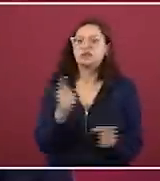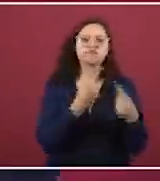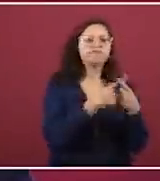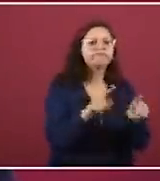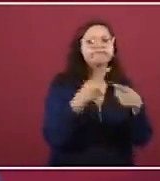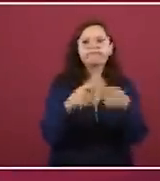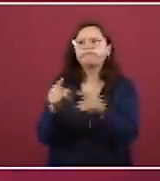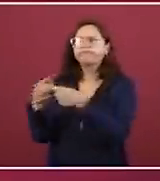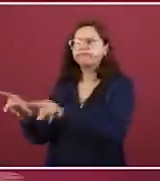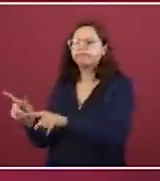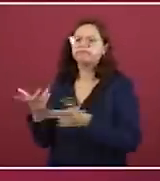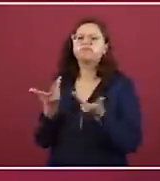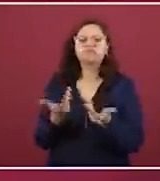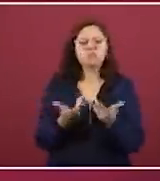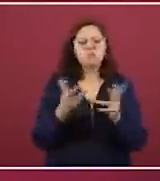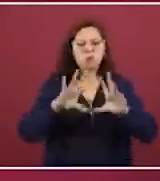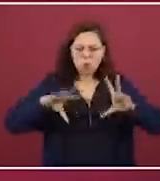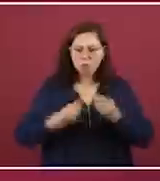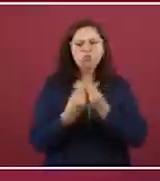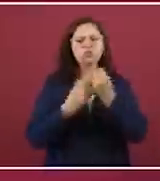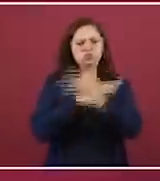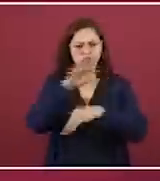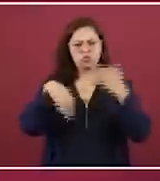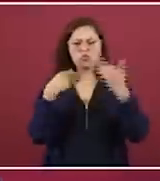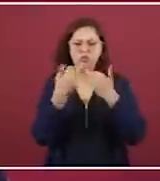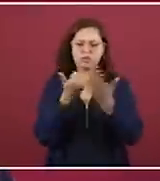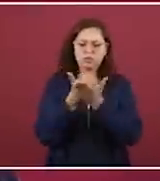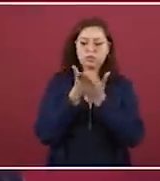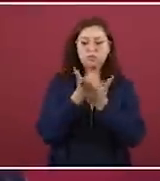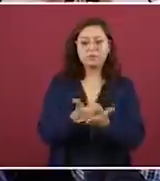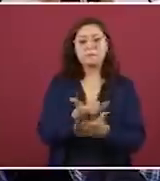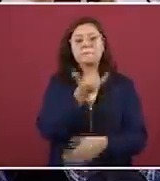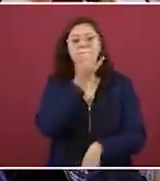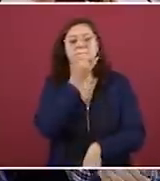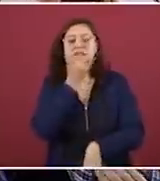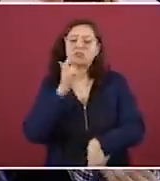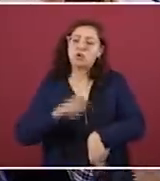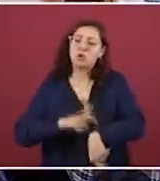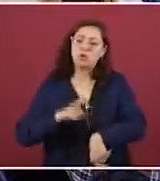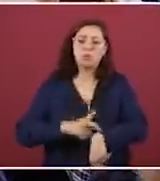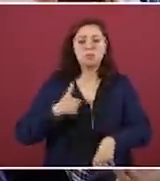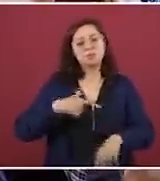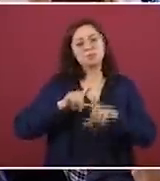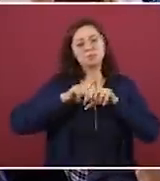Entonces, vamos todos a ayudar. Me tengo que ir.